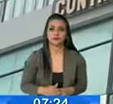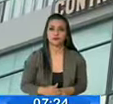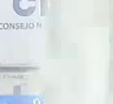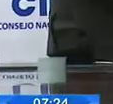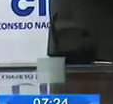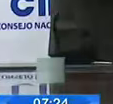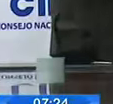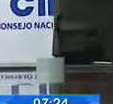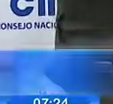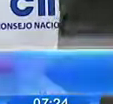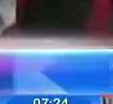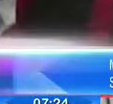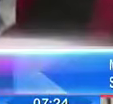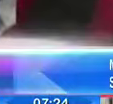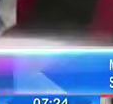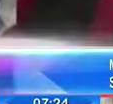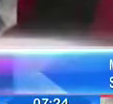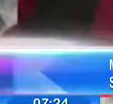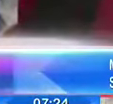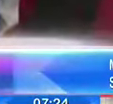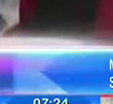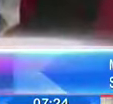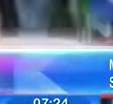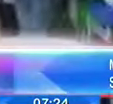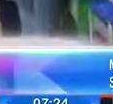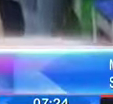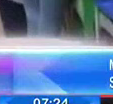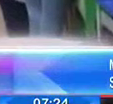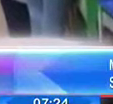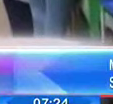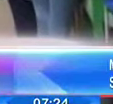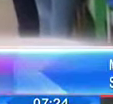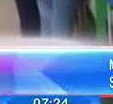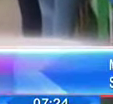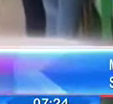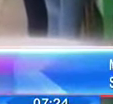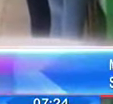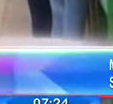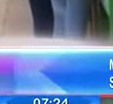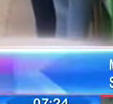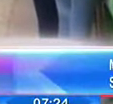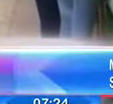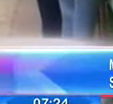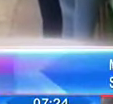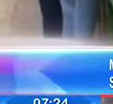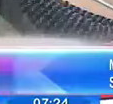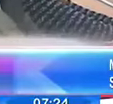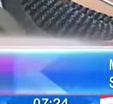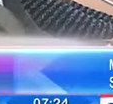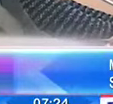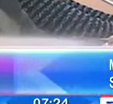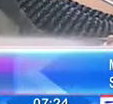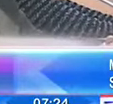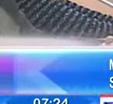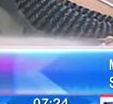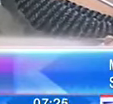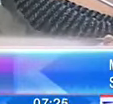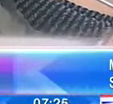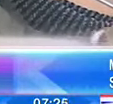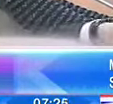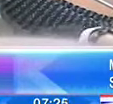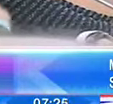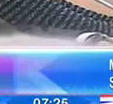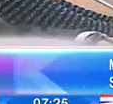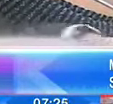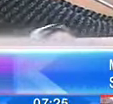Y es momento de irnos a una primera pausa comercial aquí en El Comercio TV, pero al retornar les contamos que el CNE tiene listo el operativo de seguridad para